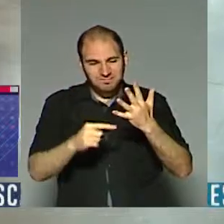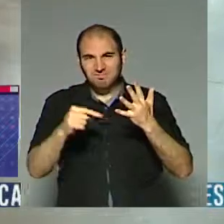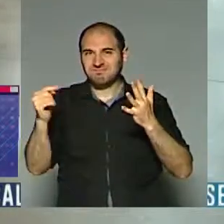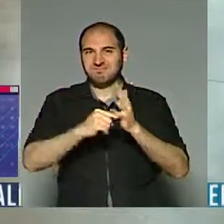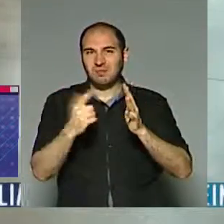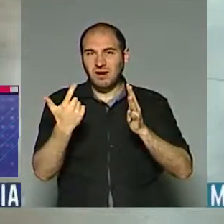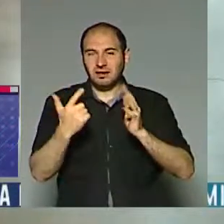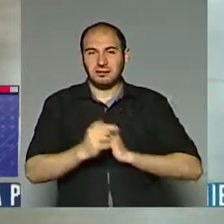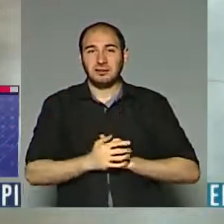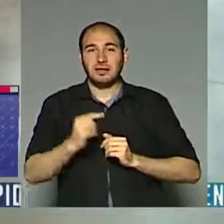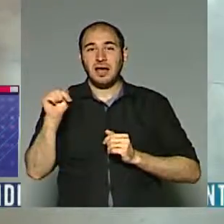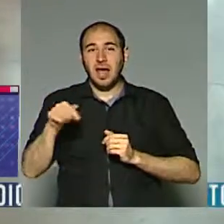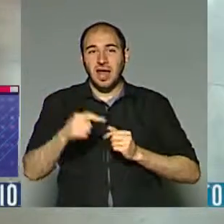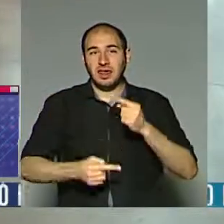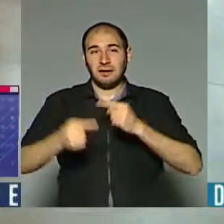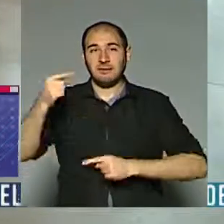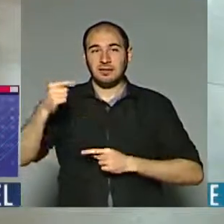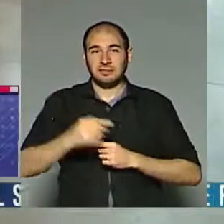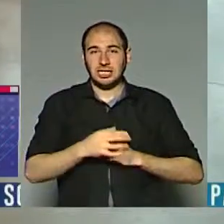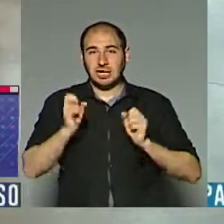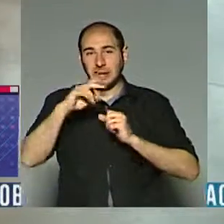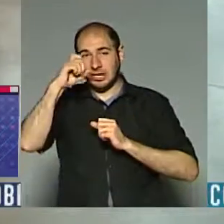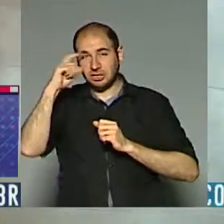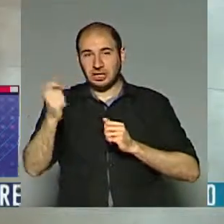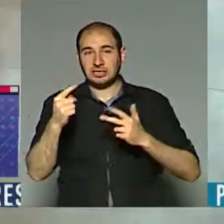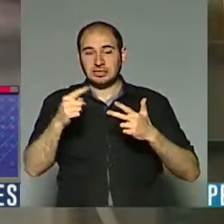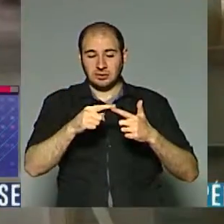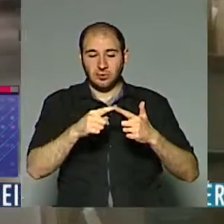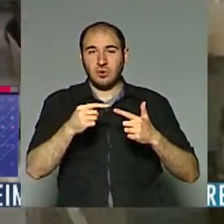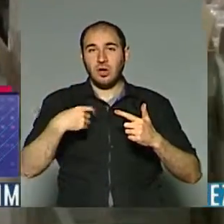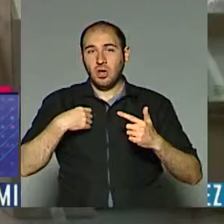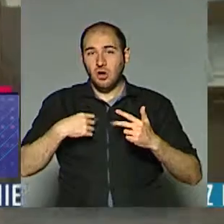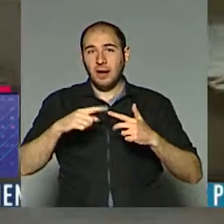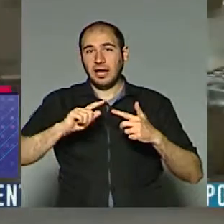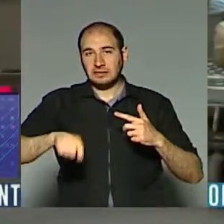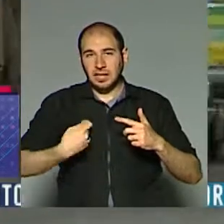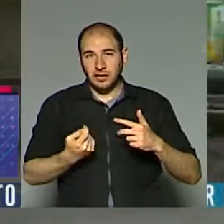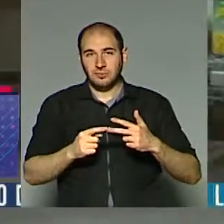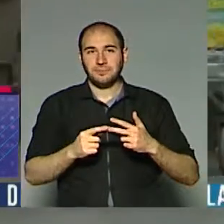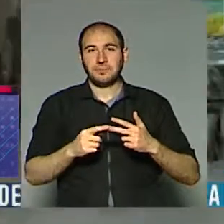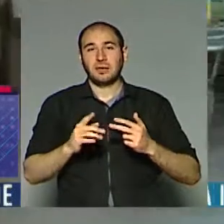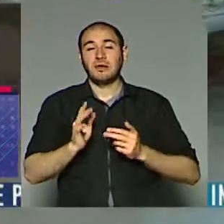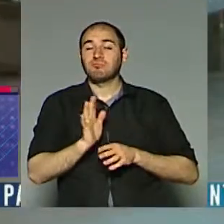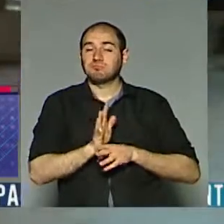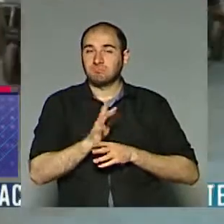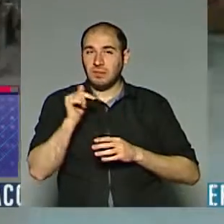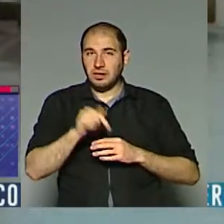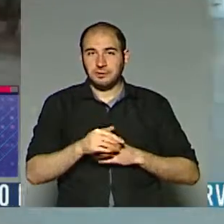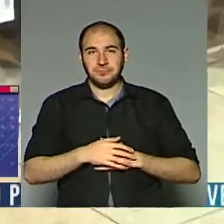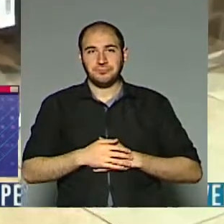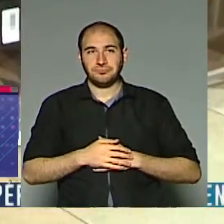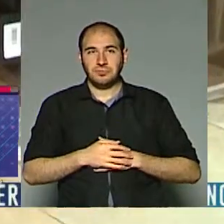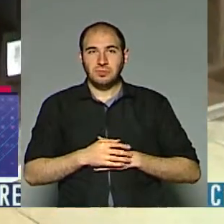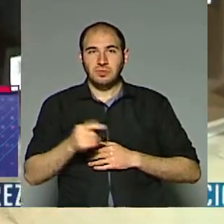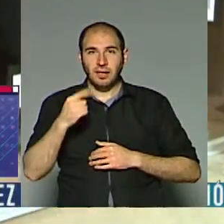5. Ahí las principales diferencias. A nivel nacional, en segundo lugar, tenemos indumentaria y calzado. Claro. Por lo tanto, desde ese punto de vista,